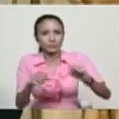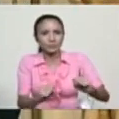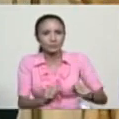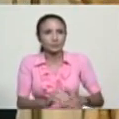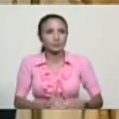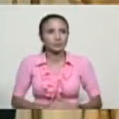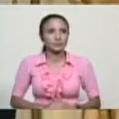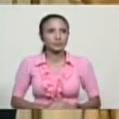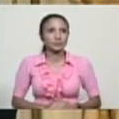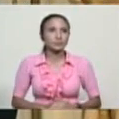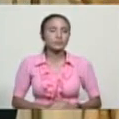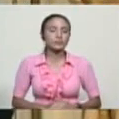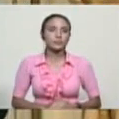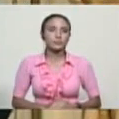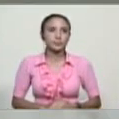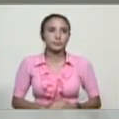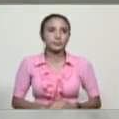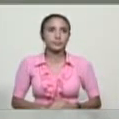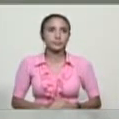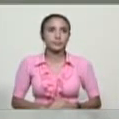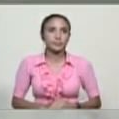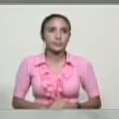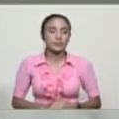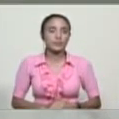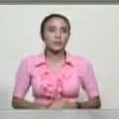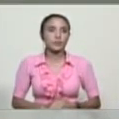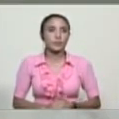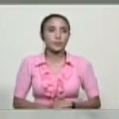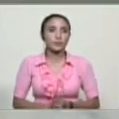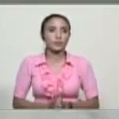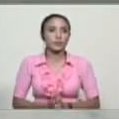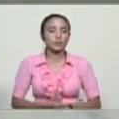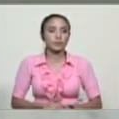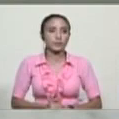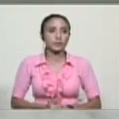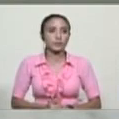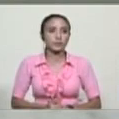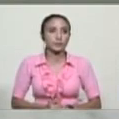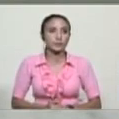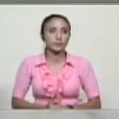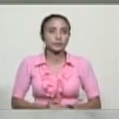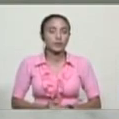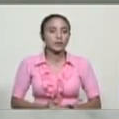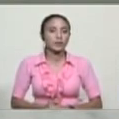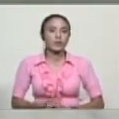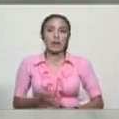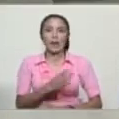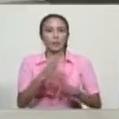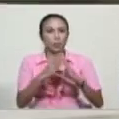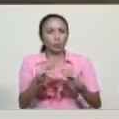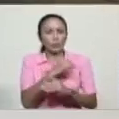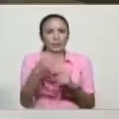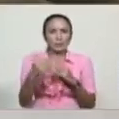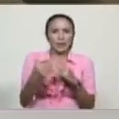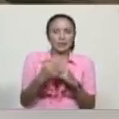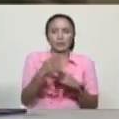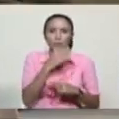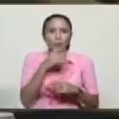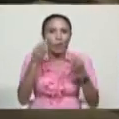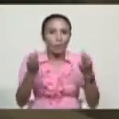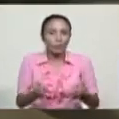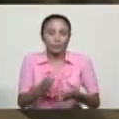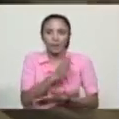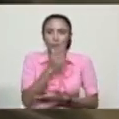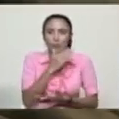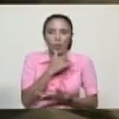Y que pretende presentar a Venezuela como una amenaza, como un país fallido y justificar